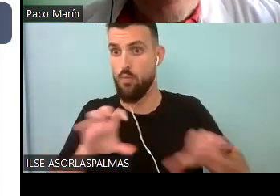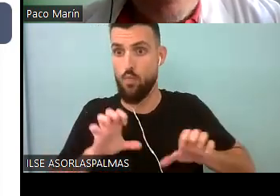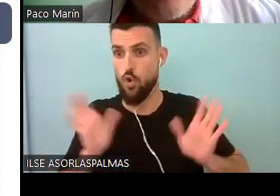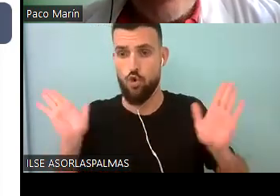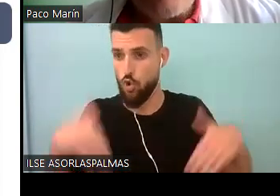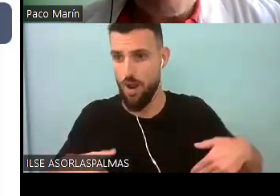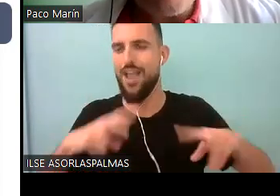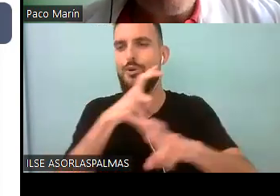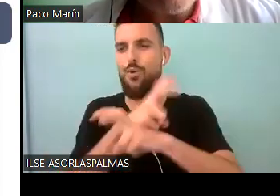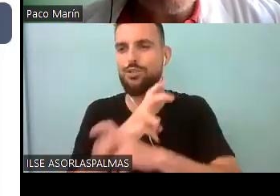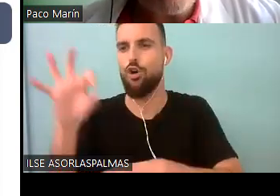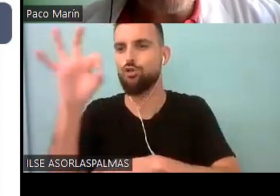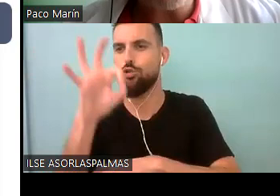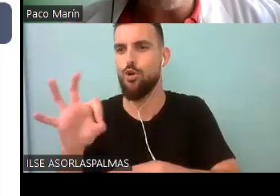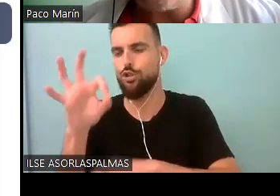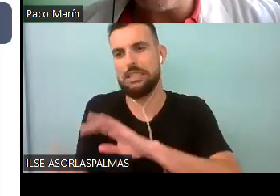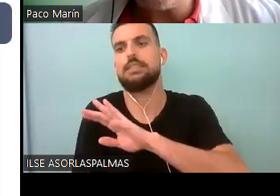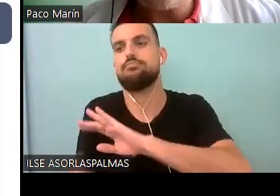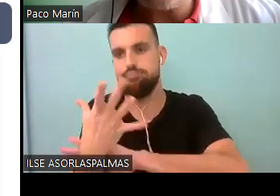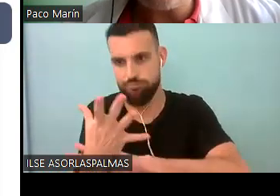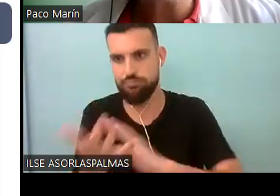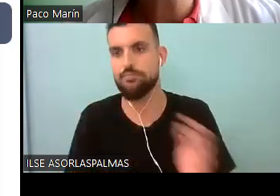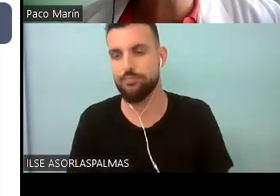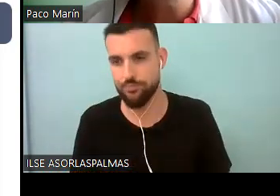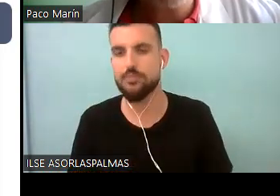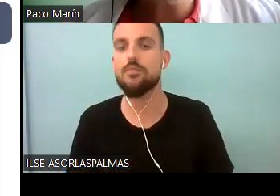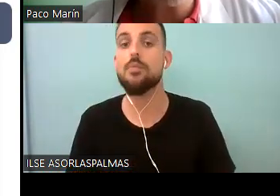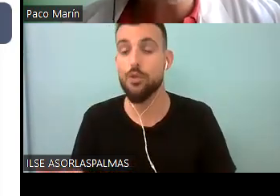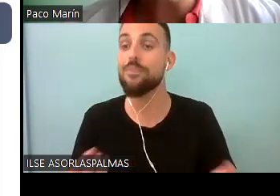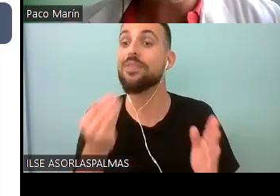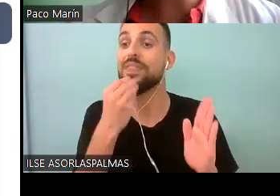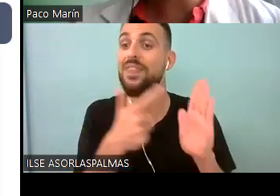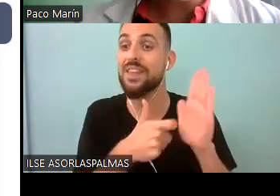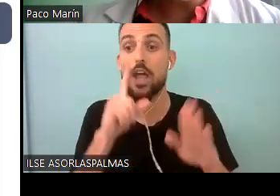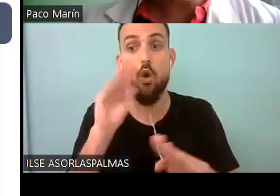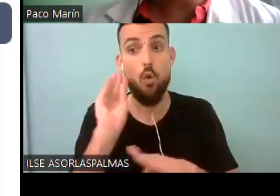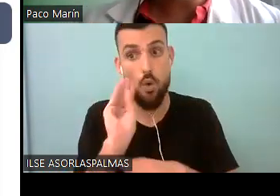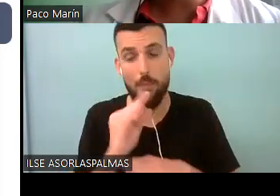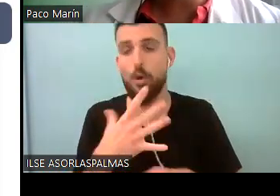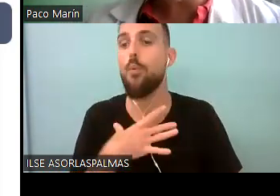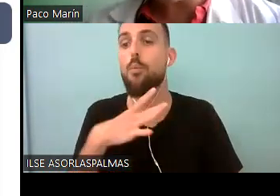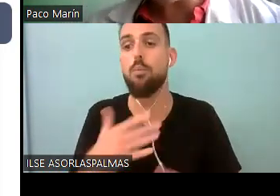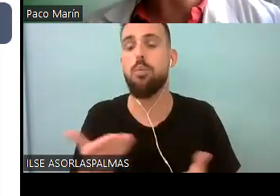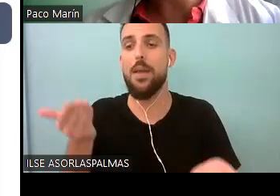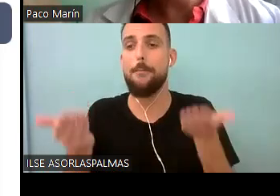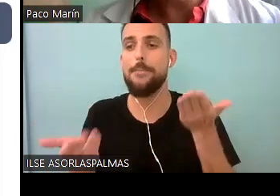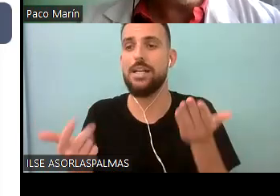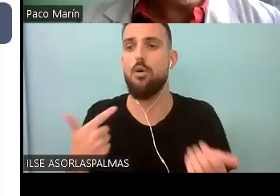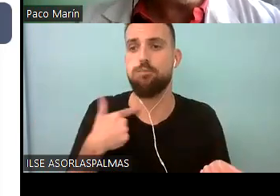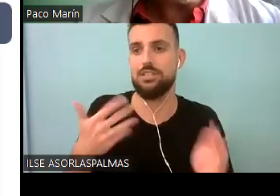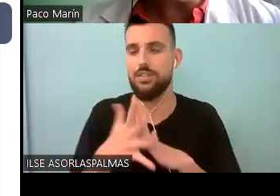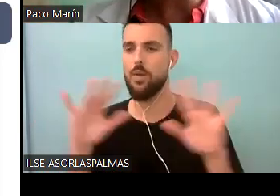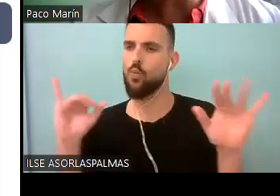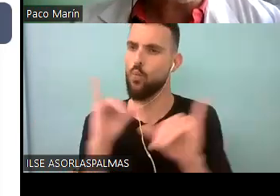ese sentido, las dietas excesivamente hipocalóricas nos pueden ayudar a perder peso, pero también vamos a evitar que